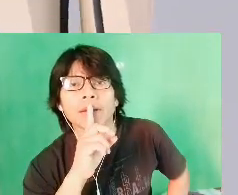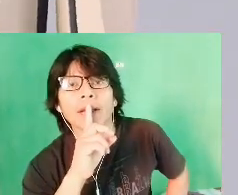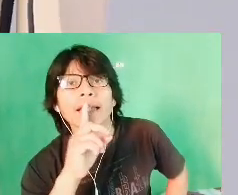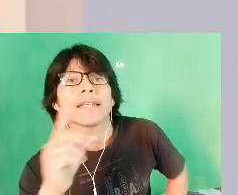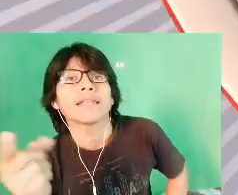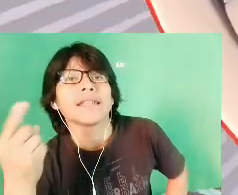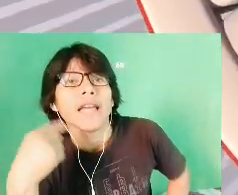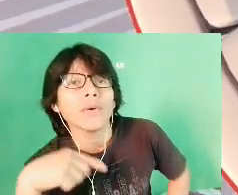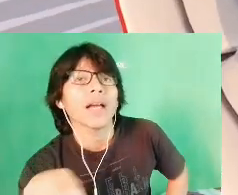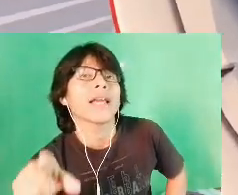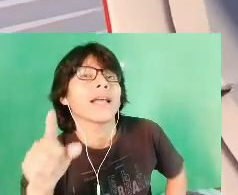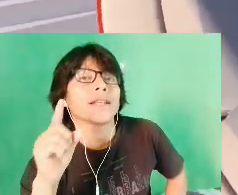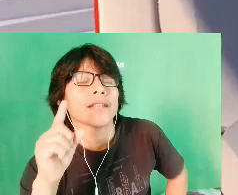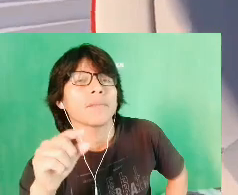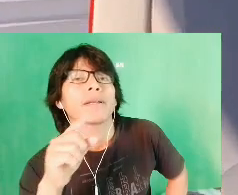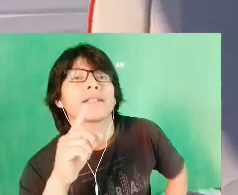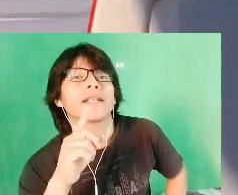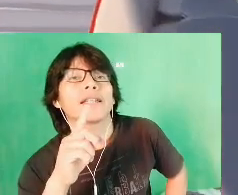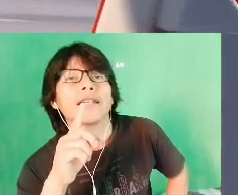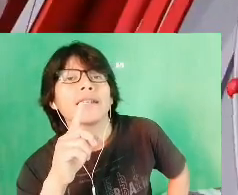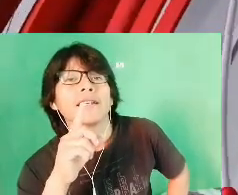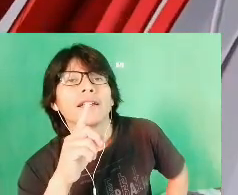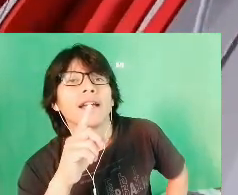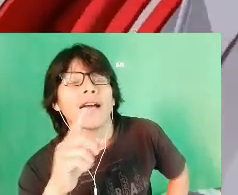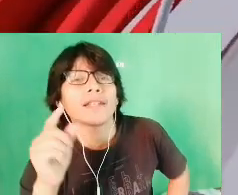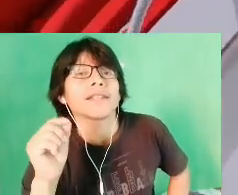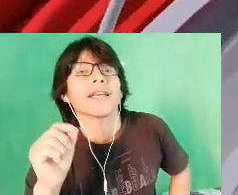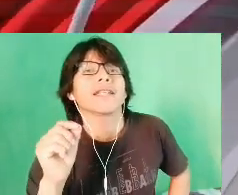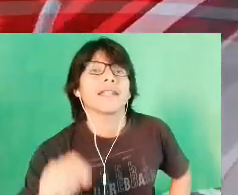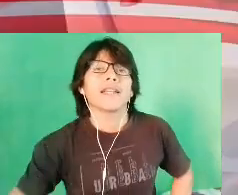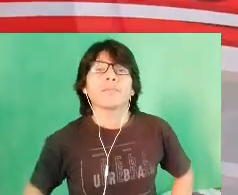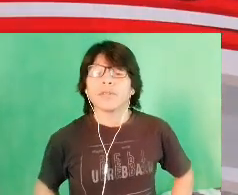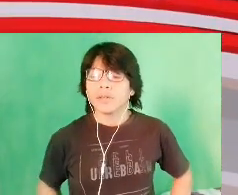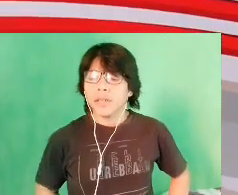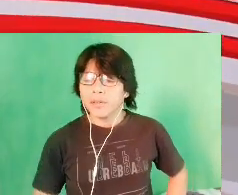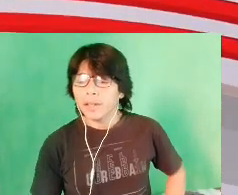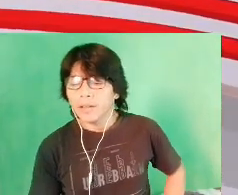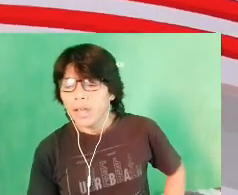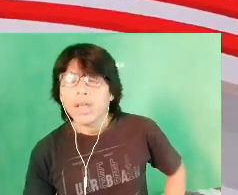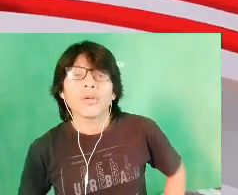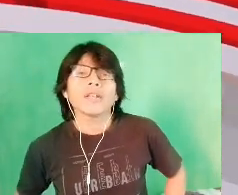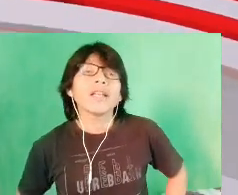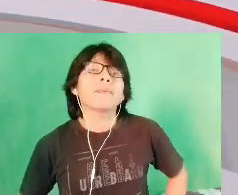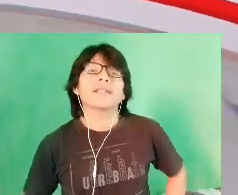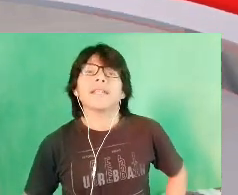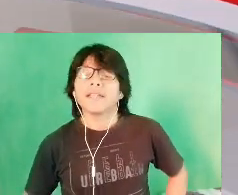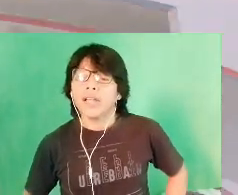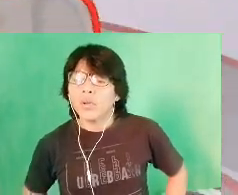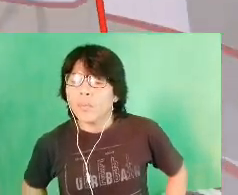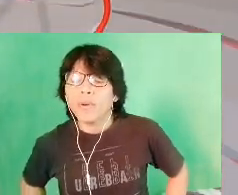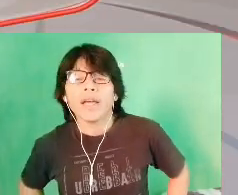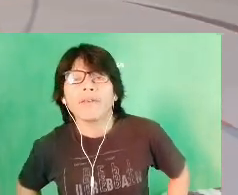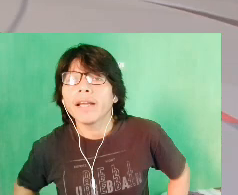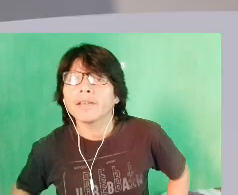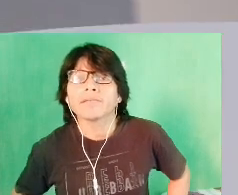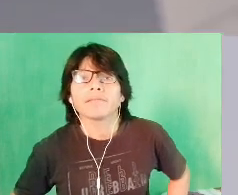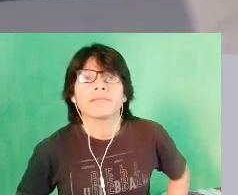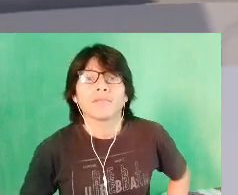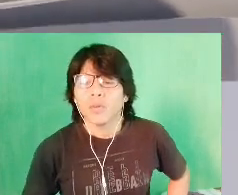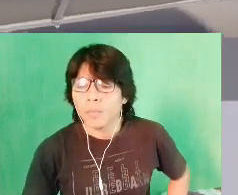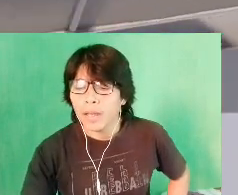proceso electoral, decidieron callar antes al presidente, antes de que iniciara el proceso electoral. Y ahorita el presidente no puede